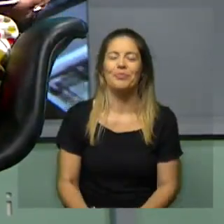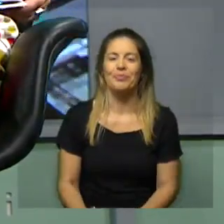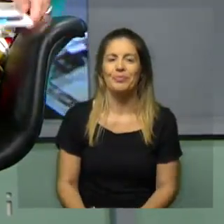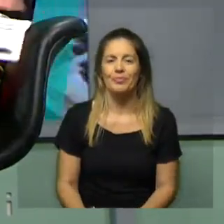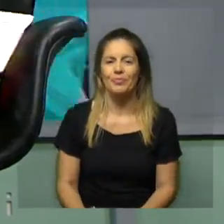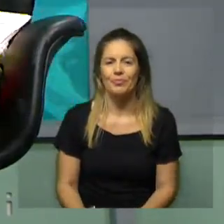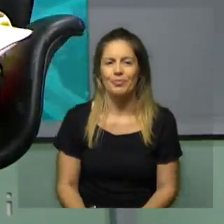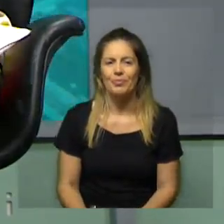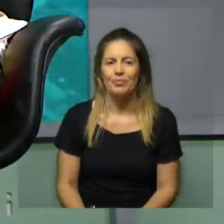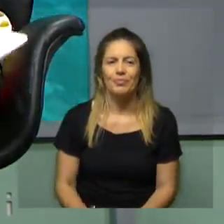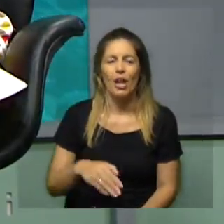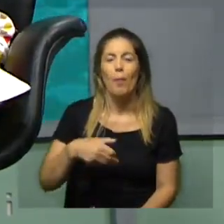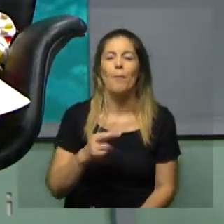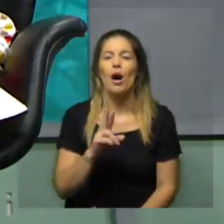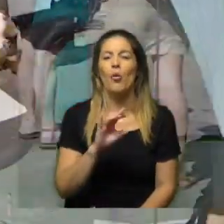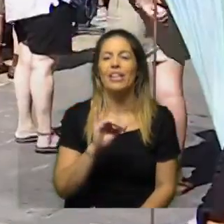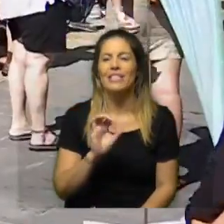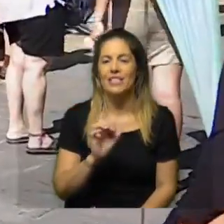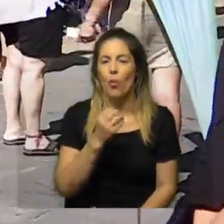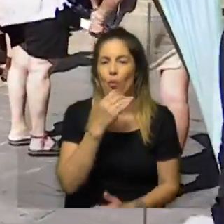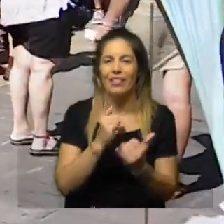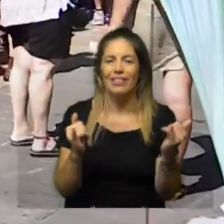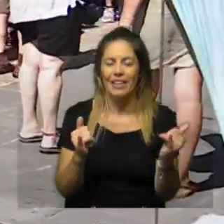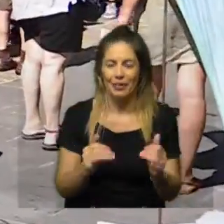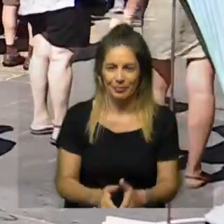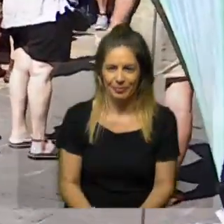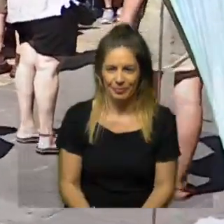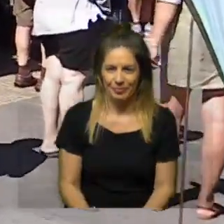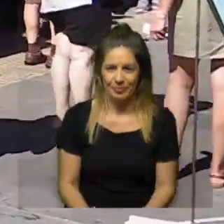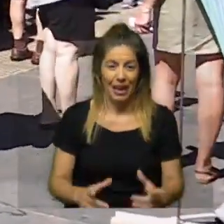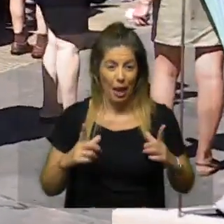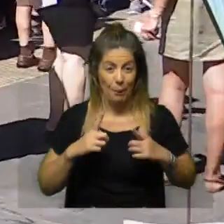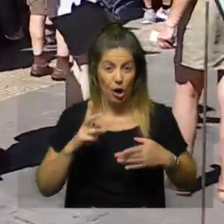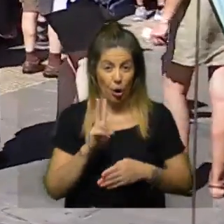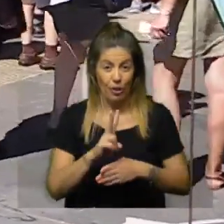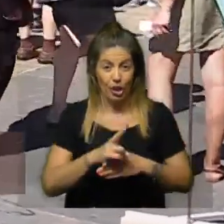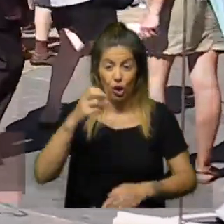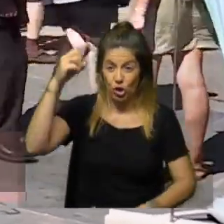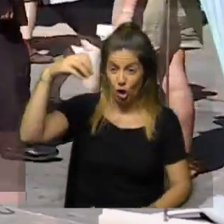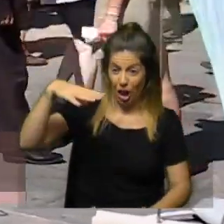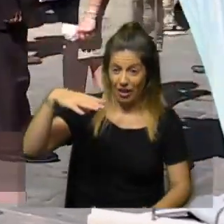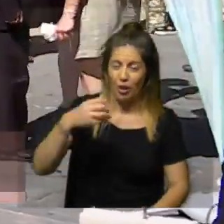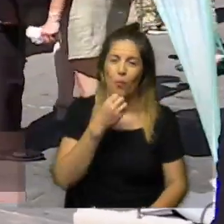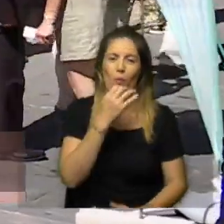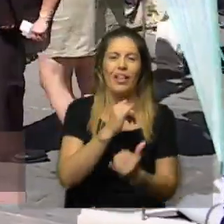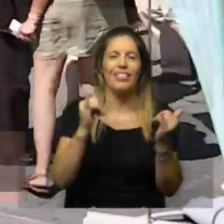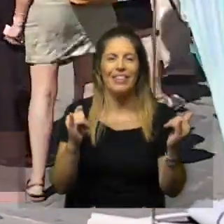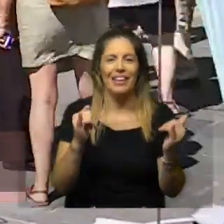tiraba la data, ¿no? Un Mauricio Pérez que está ahí. Buen día, Mauricio. Espero que con protector solar, claramente. Buen día, José